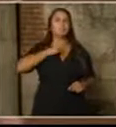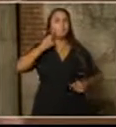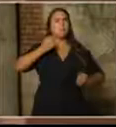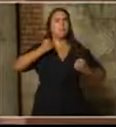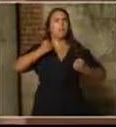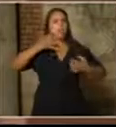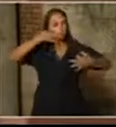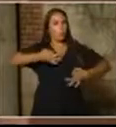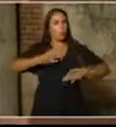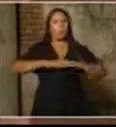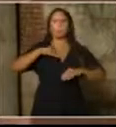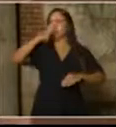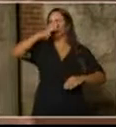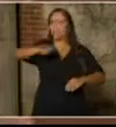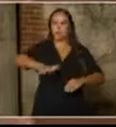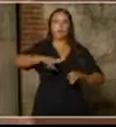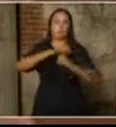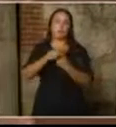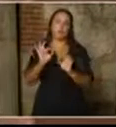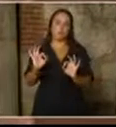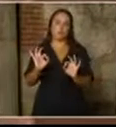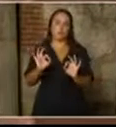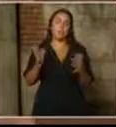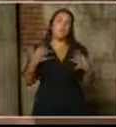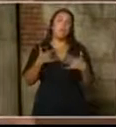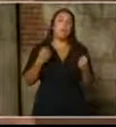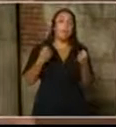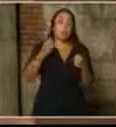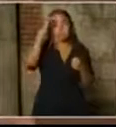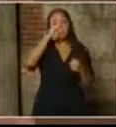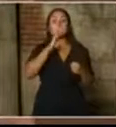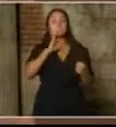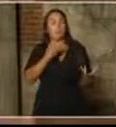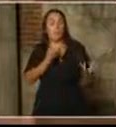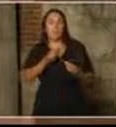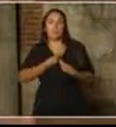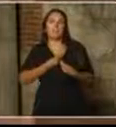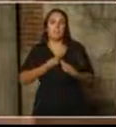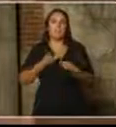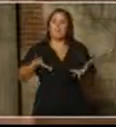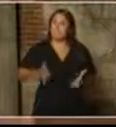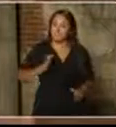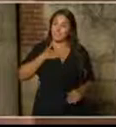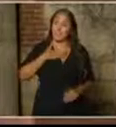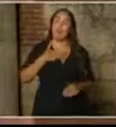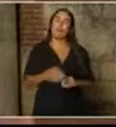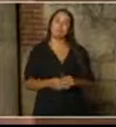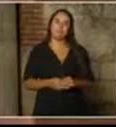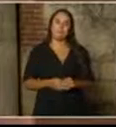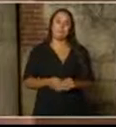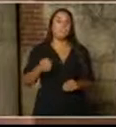necesaria para denunciar su existencia, la fuerza que me daban mis padres, mis hijos, cuya